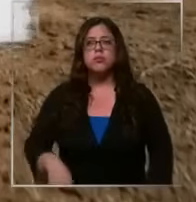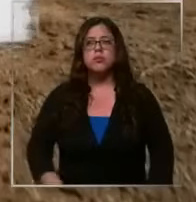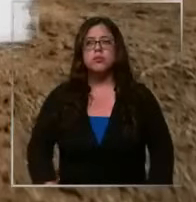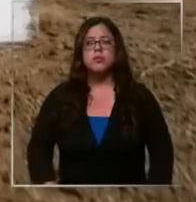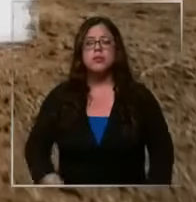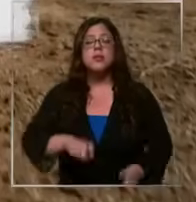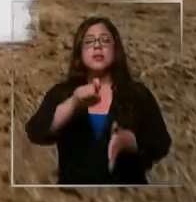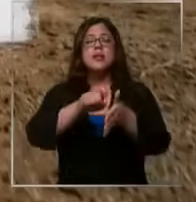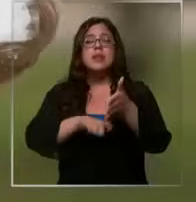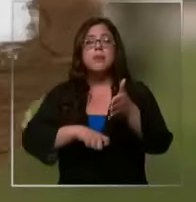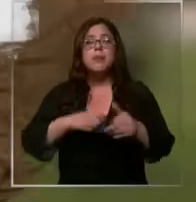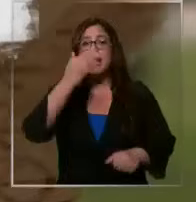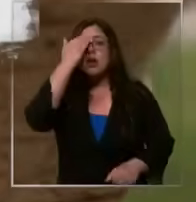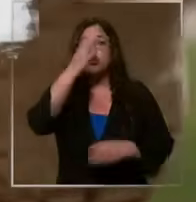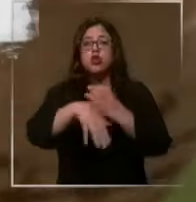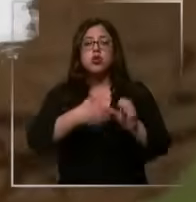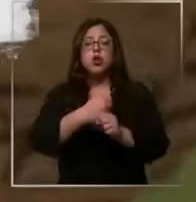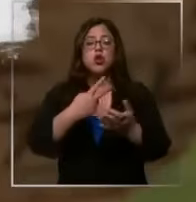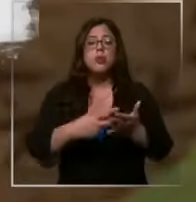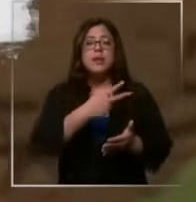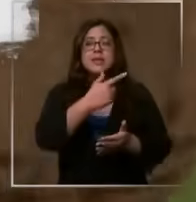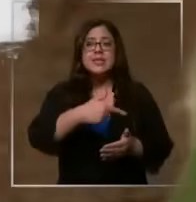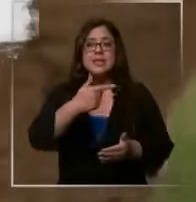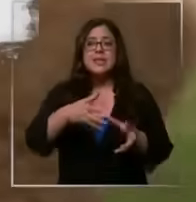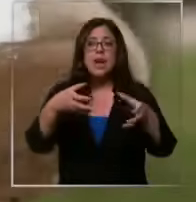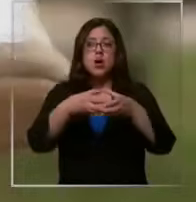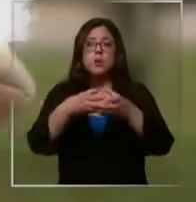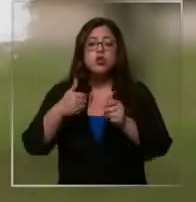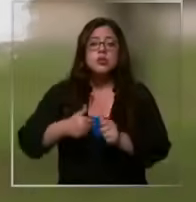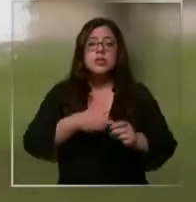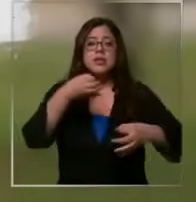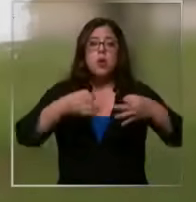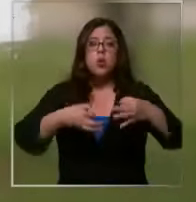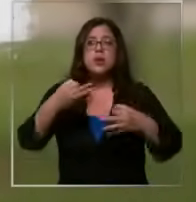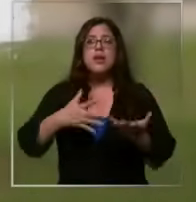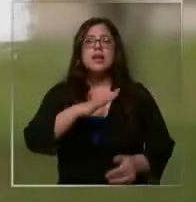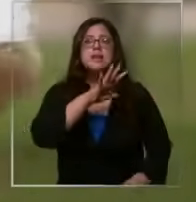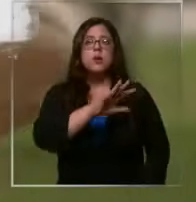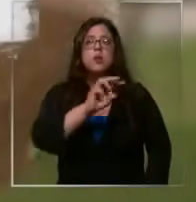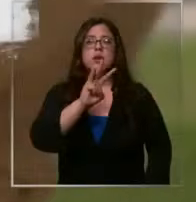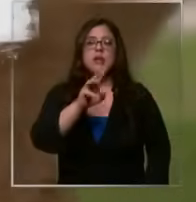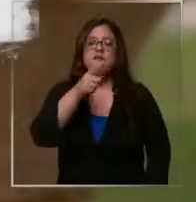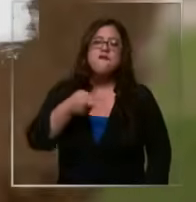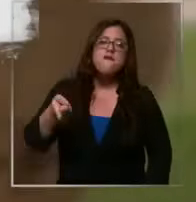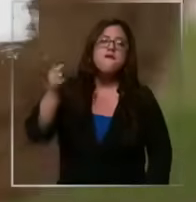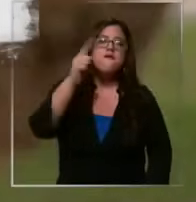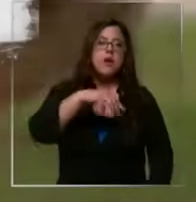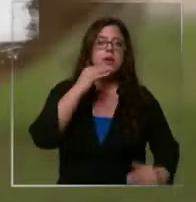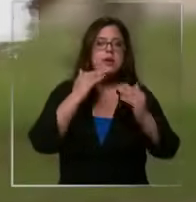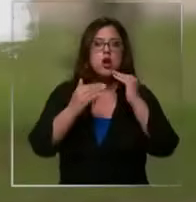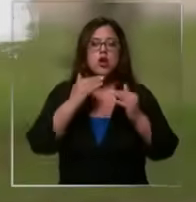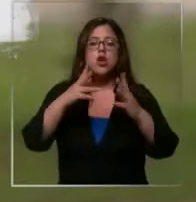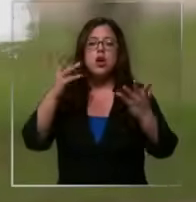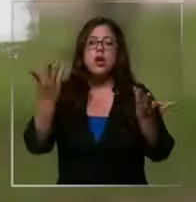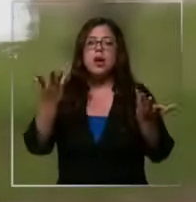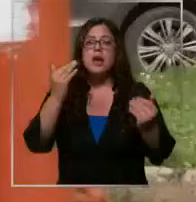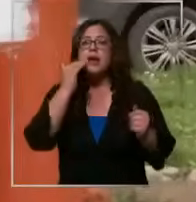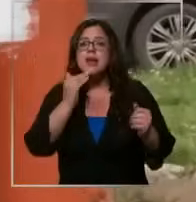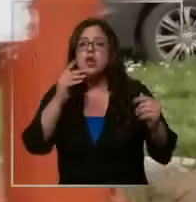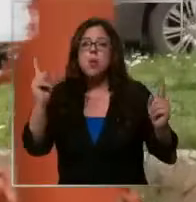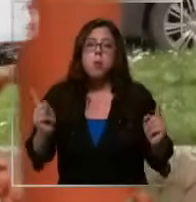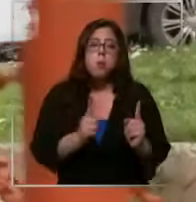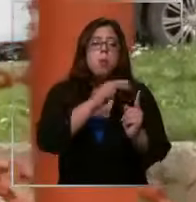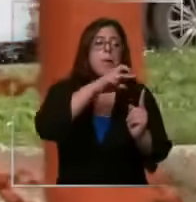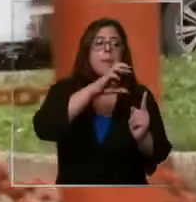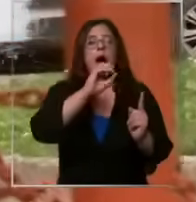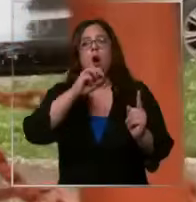Desde agosto del año 2017, la Corporación de Asistencia Judicial concretó 53 restituciones con el reencuentro del niño con su padre